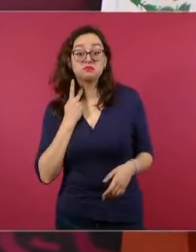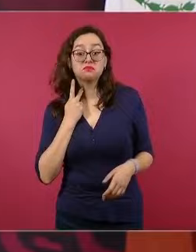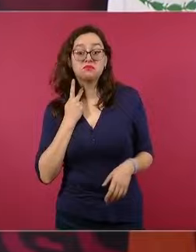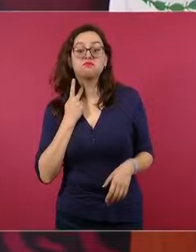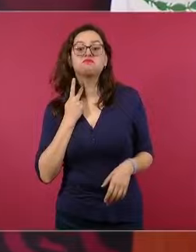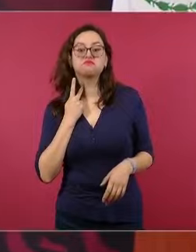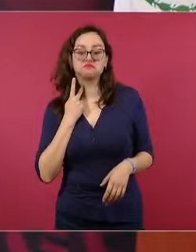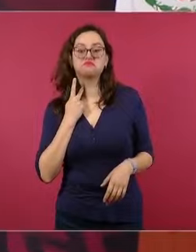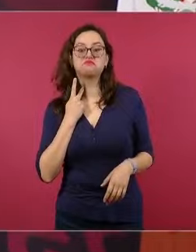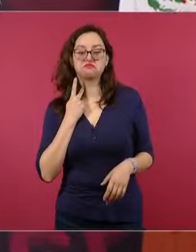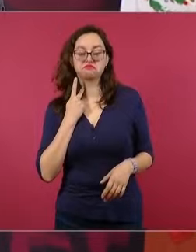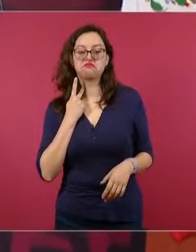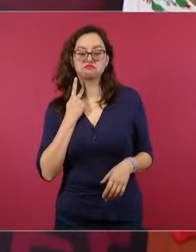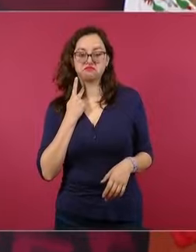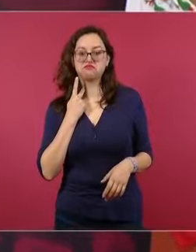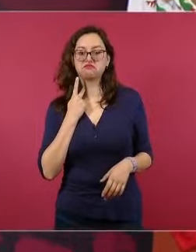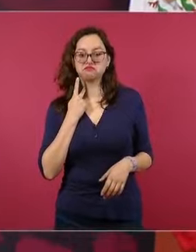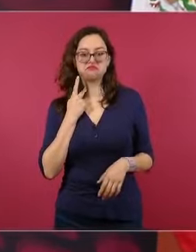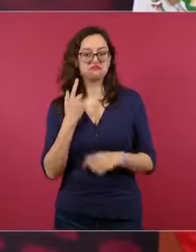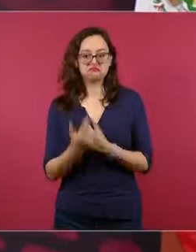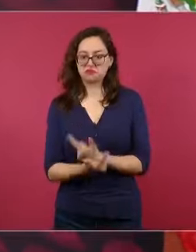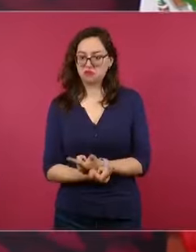eh libertades